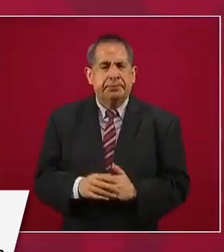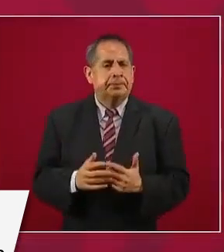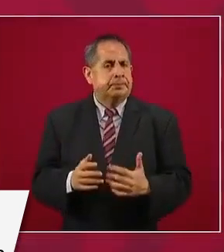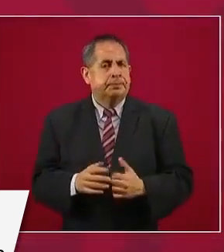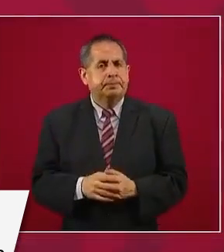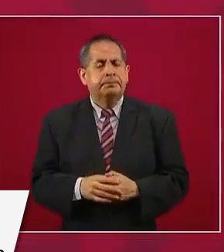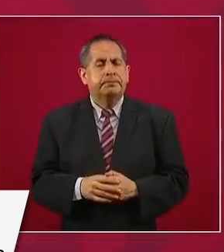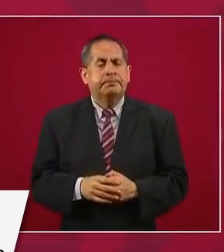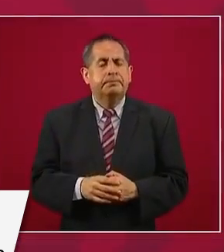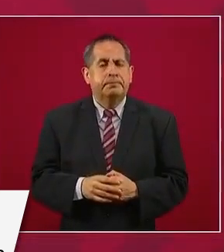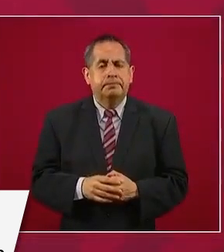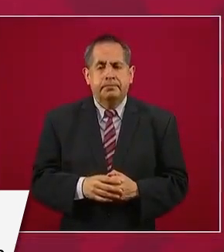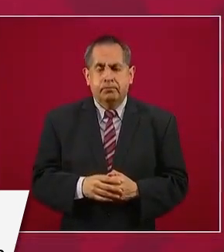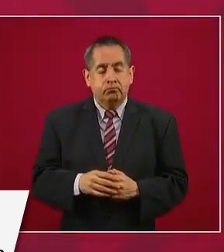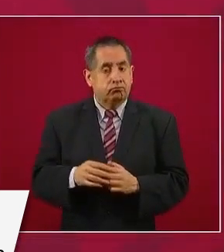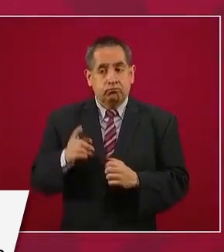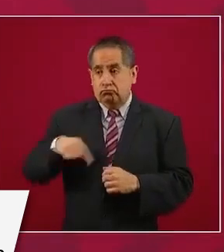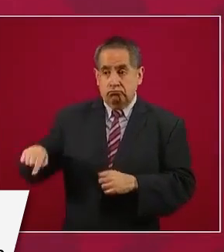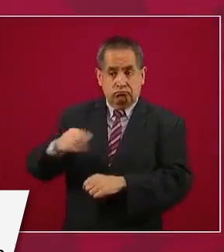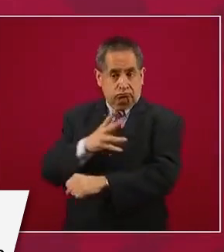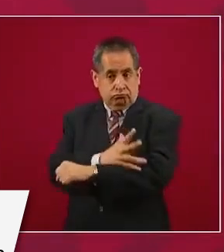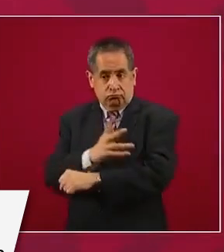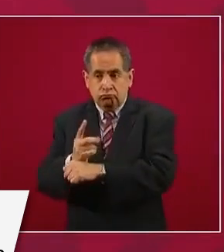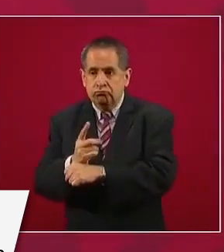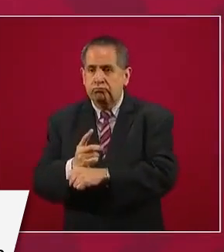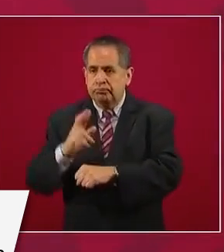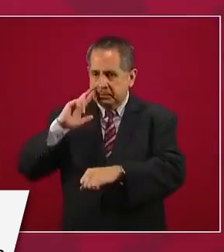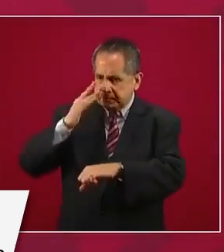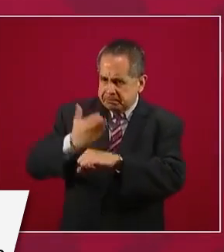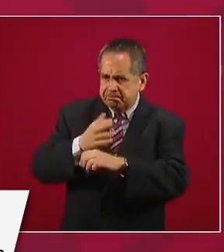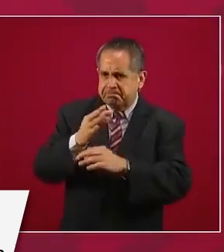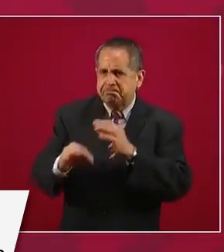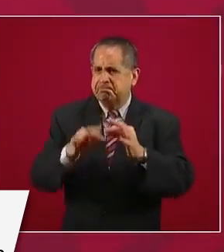con honestidad, con responsabilidad.